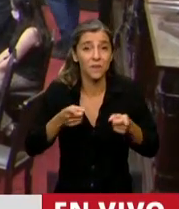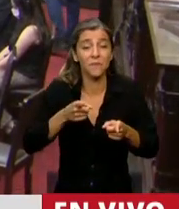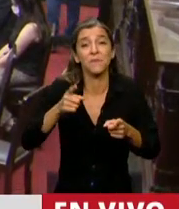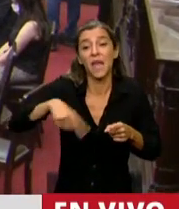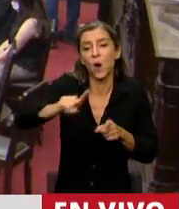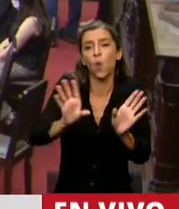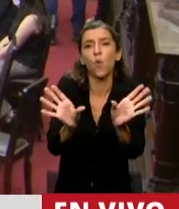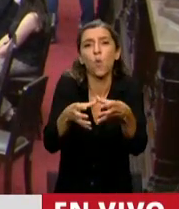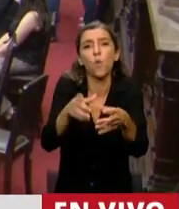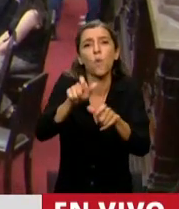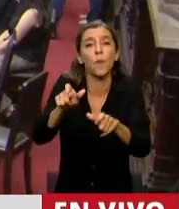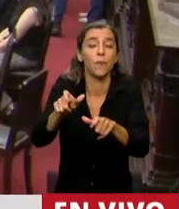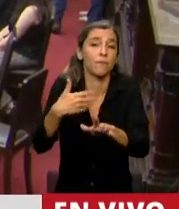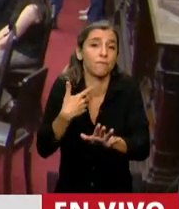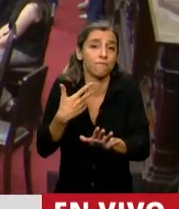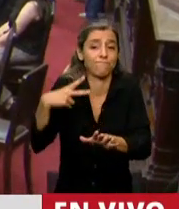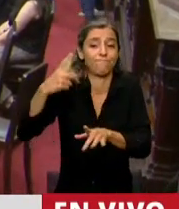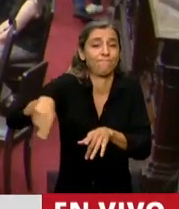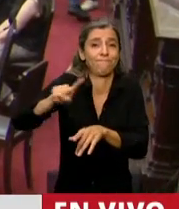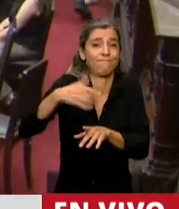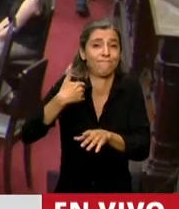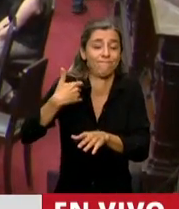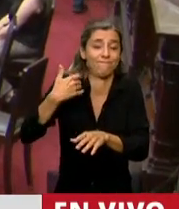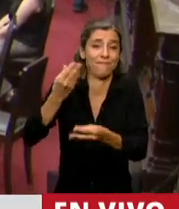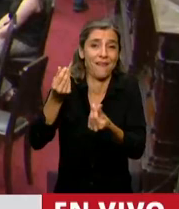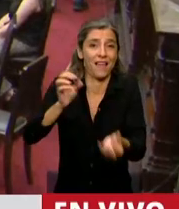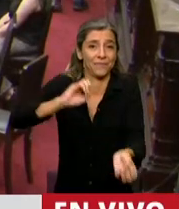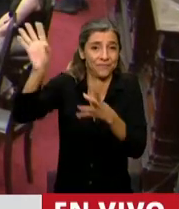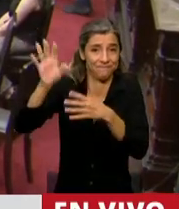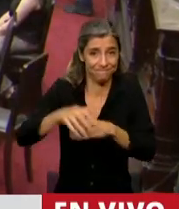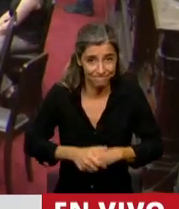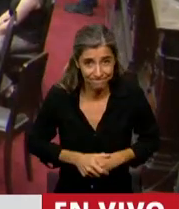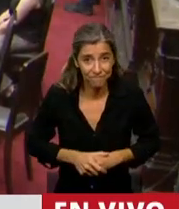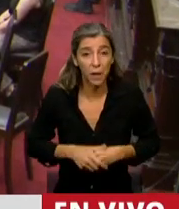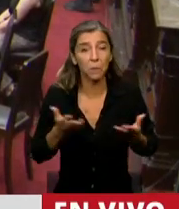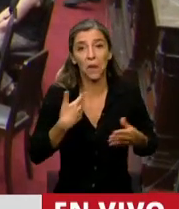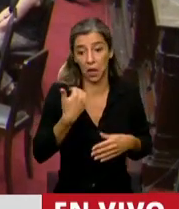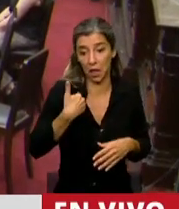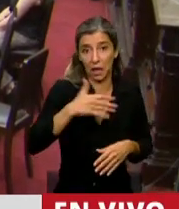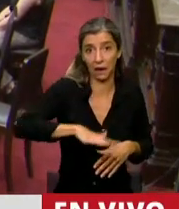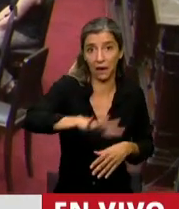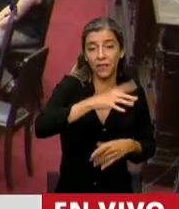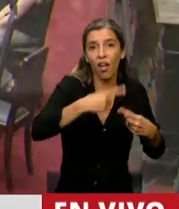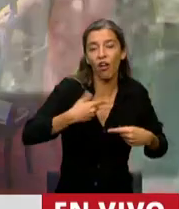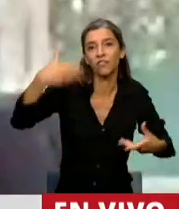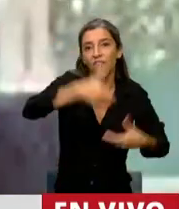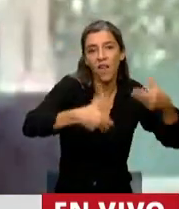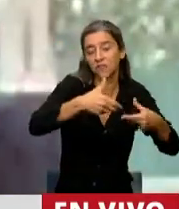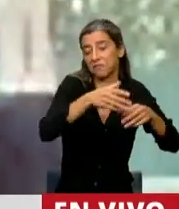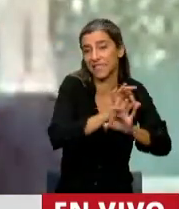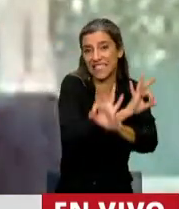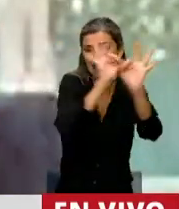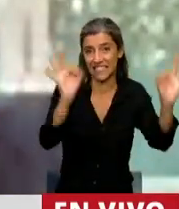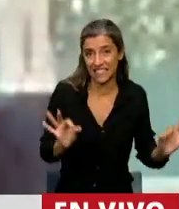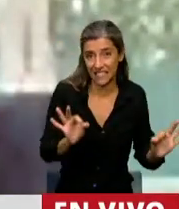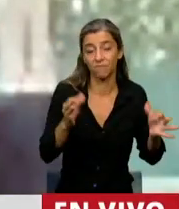pequeño porcentaje privilegiado de nuestra población, pero no reportó ningún beneficio de inventario para la Argentina y no se aplicó a ampliar